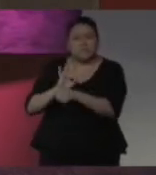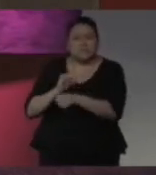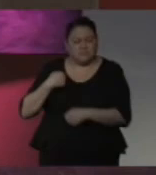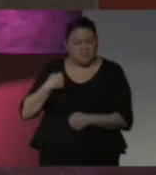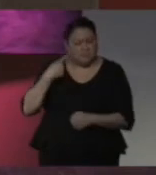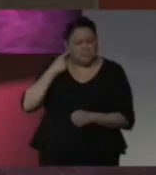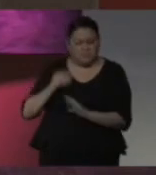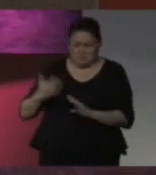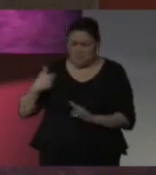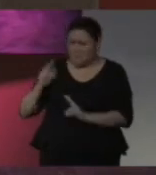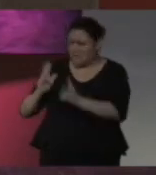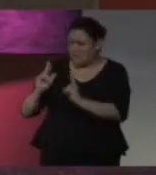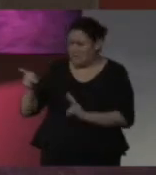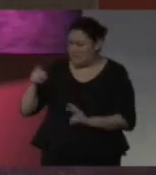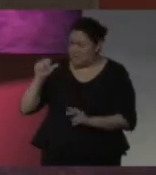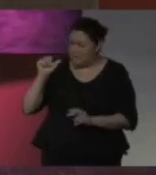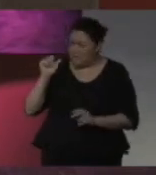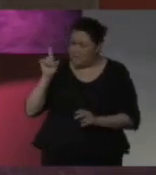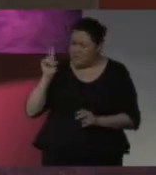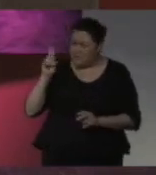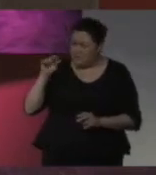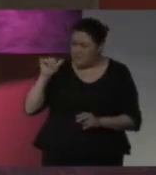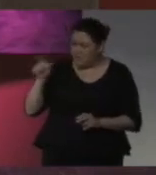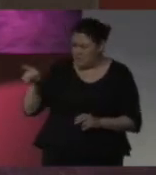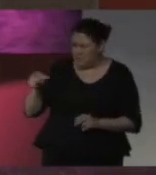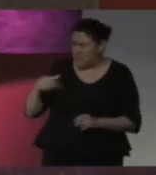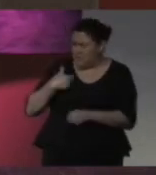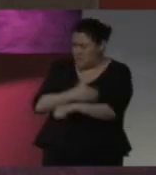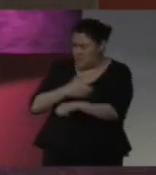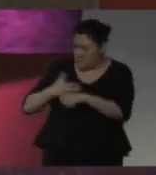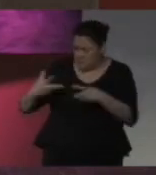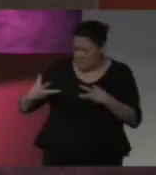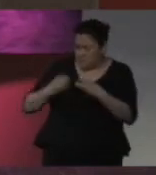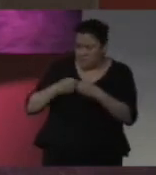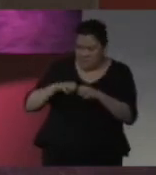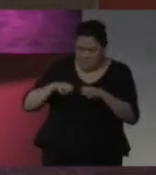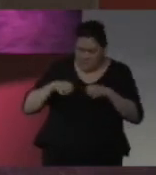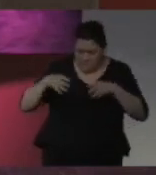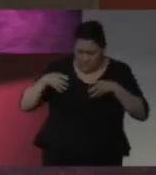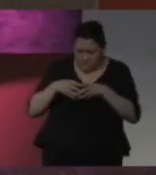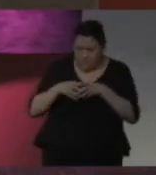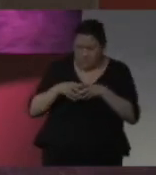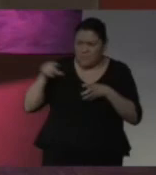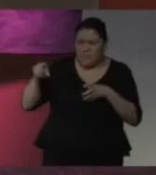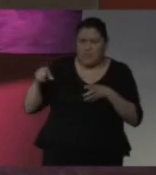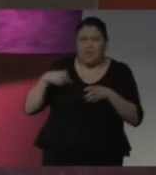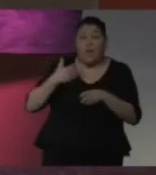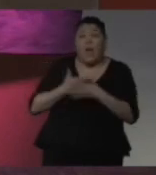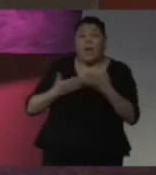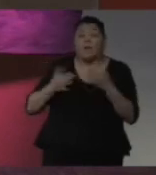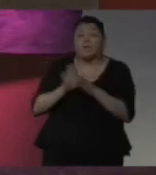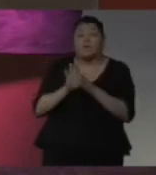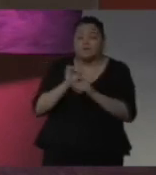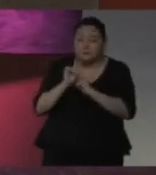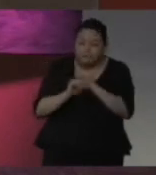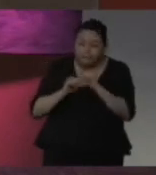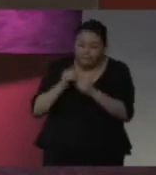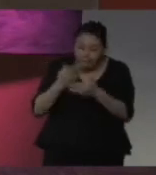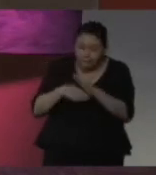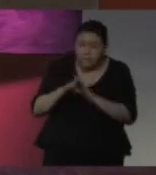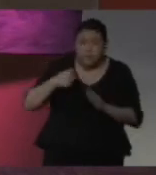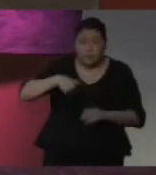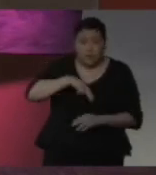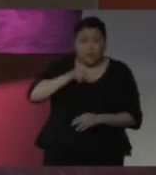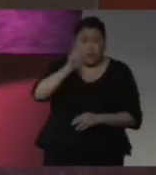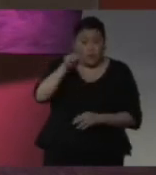le comentaba a Adriana Segovia, que es nuestra segunda de bordo en el Laboratorio Nacional, que ahorita estamos viviendo un momento muy importante en la UNAM